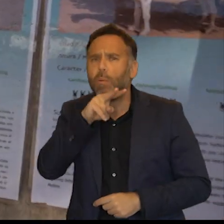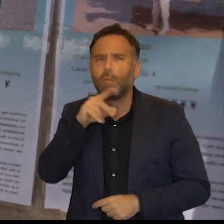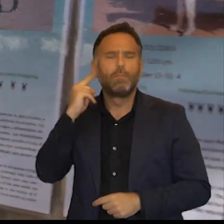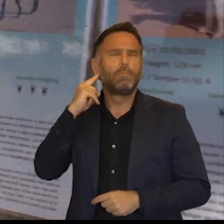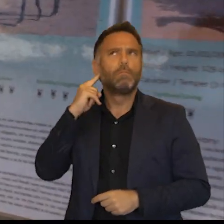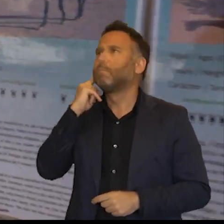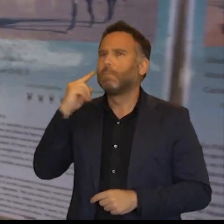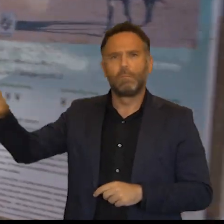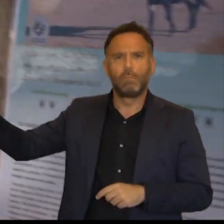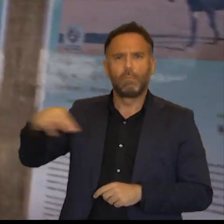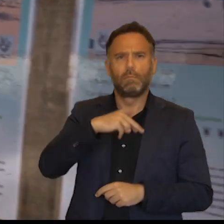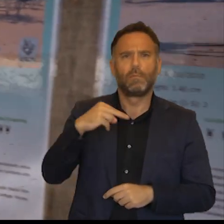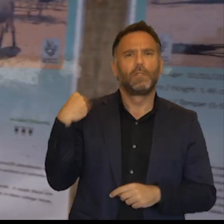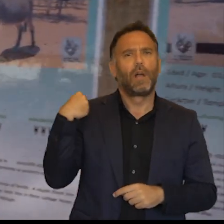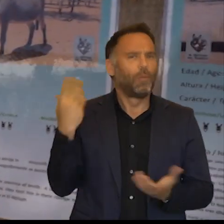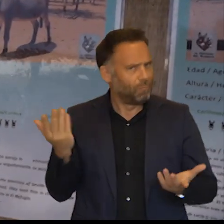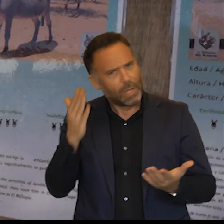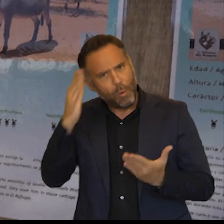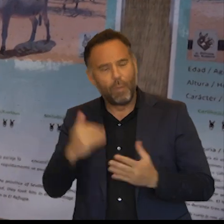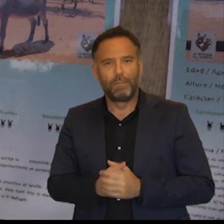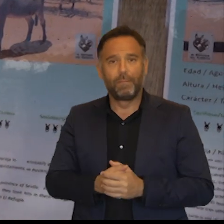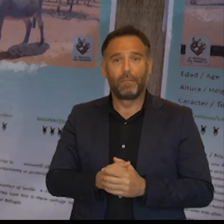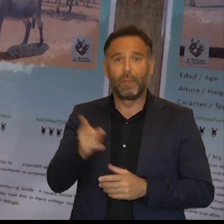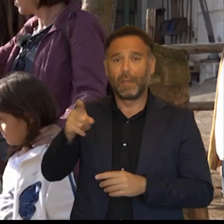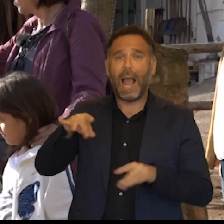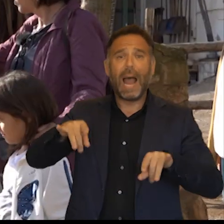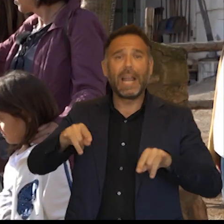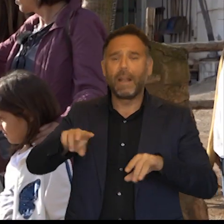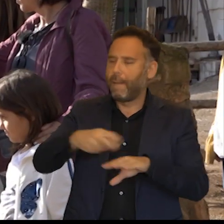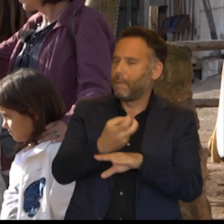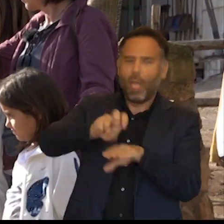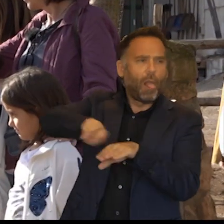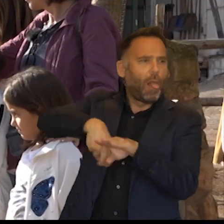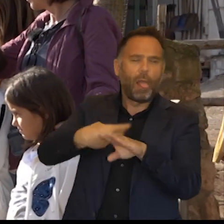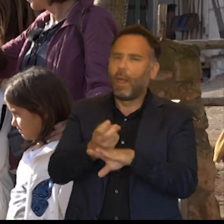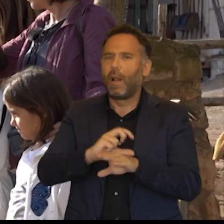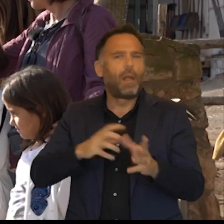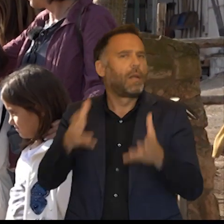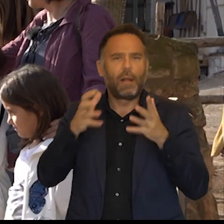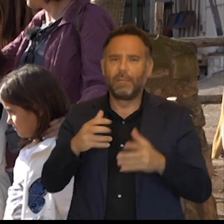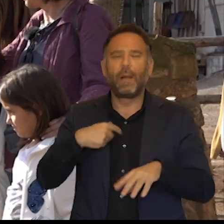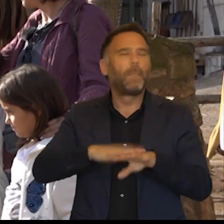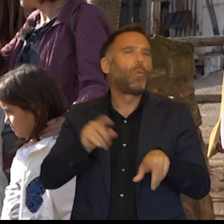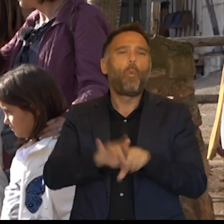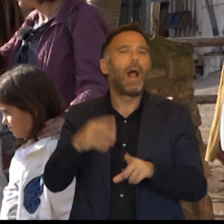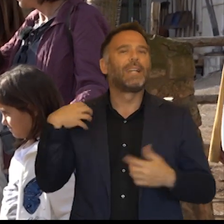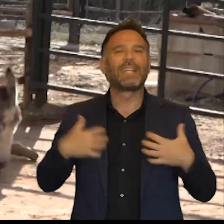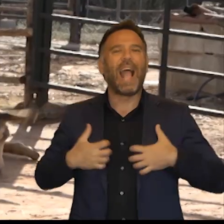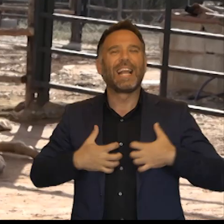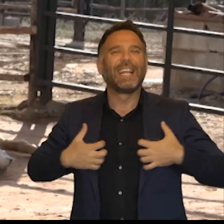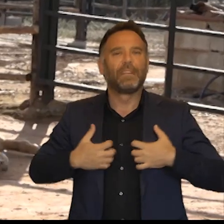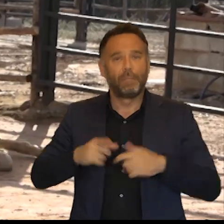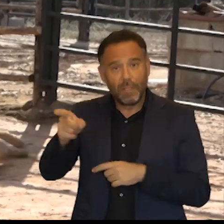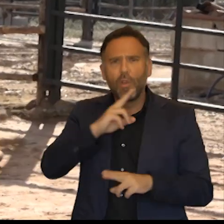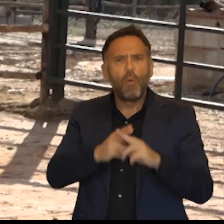los llamamos, a cada uno por su nombre, vienen a saludarnos. Está rebozándose en la arena. A ellos les encanta el barro. Así es como se rascan. ¿Cómo